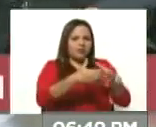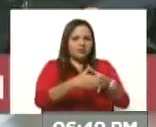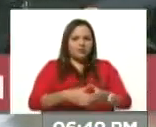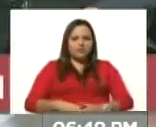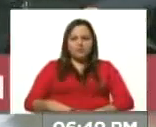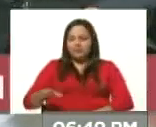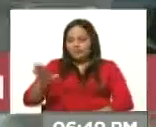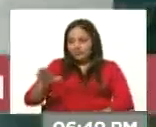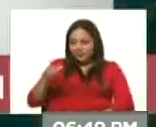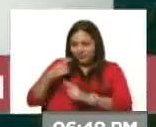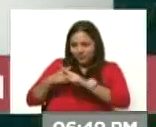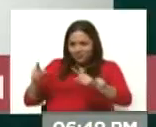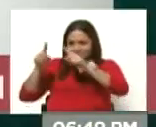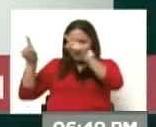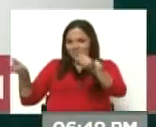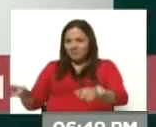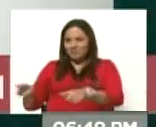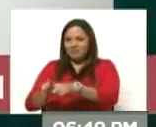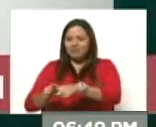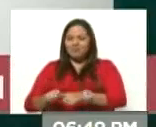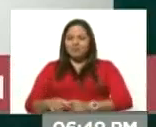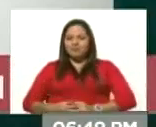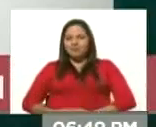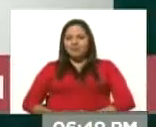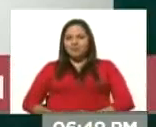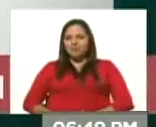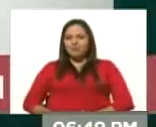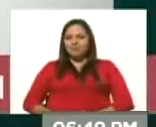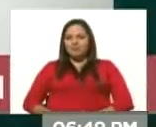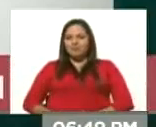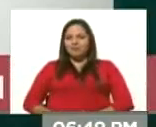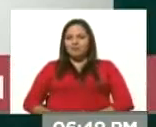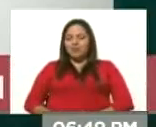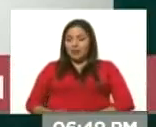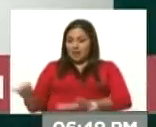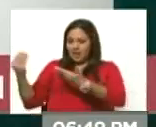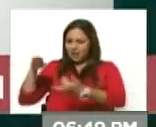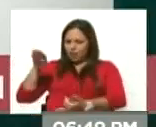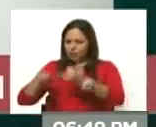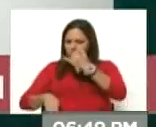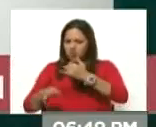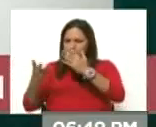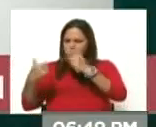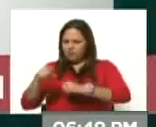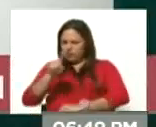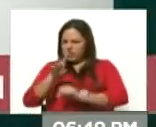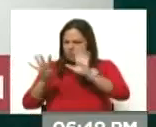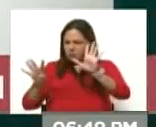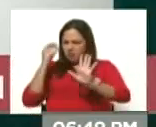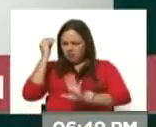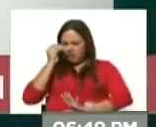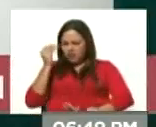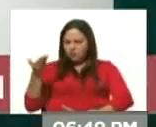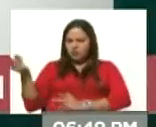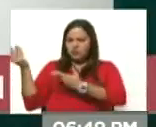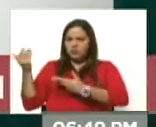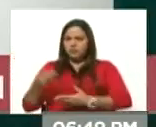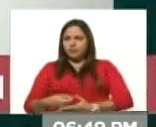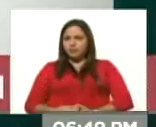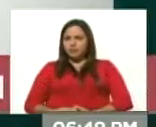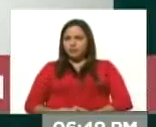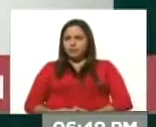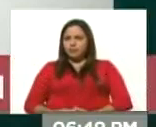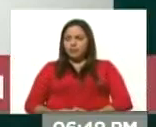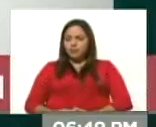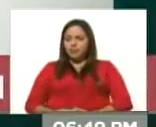siguiente lámina del monitor país del ínter la cee y esta es la última de hecho la número 19 pero si no me equivoco en general